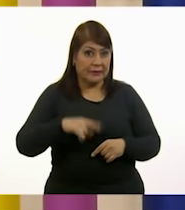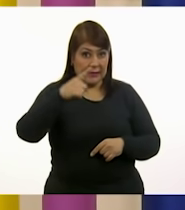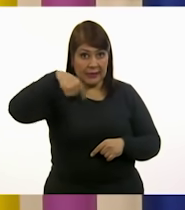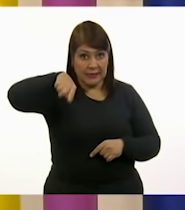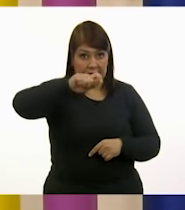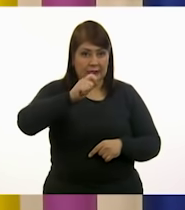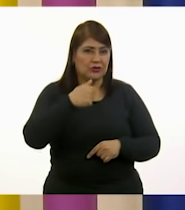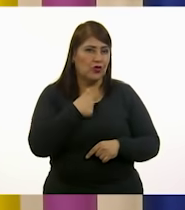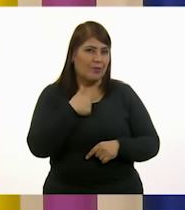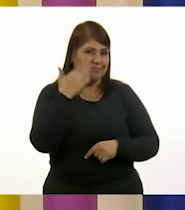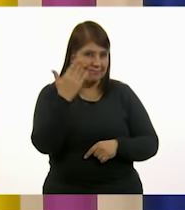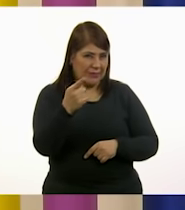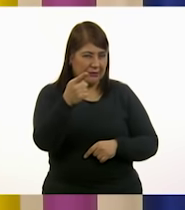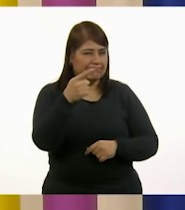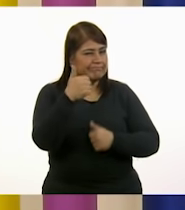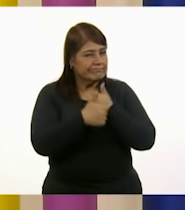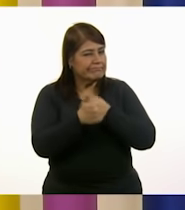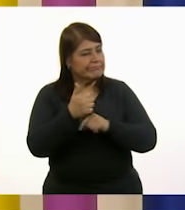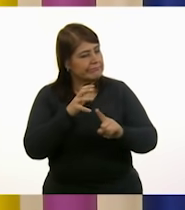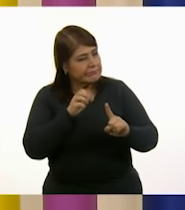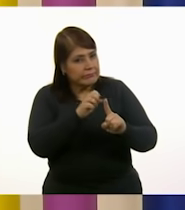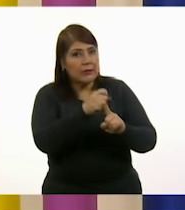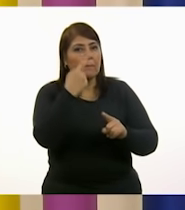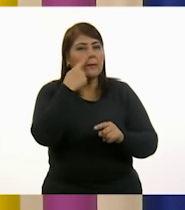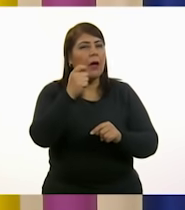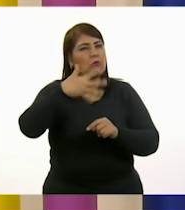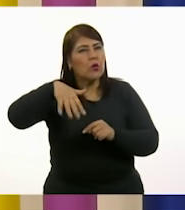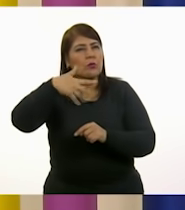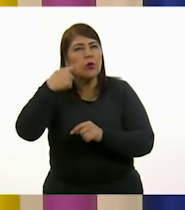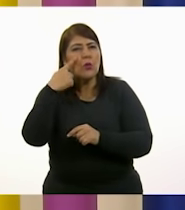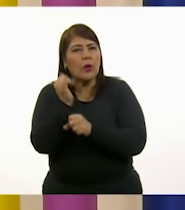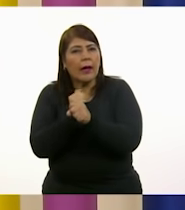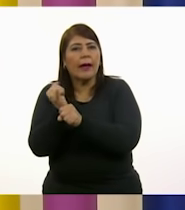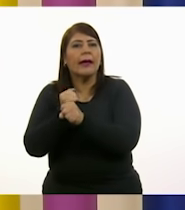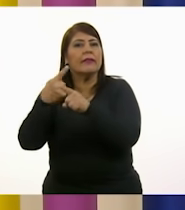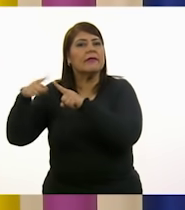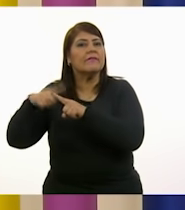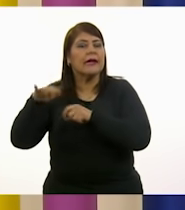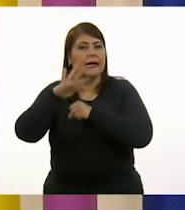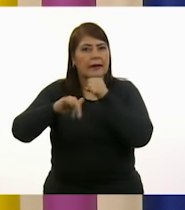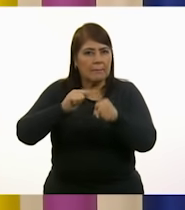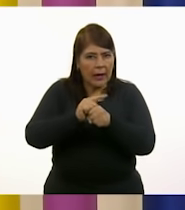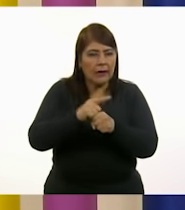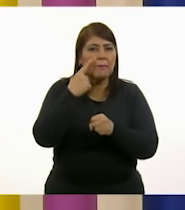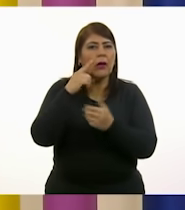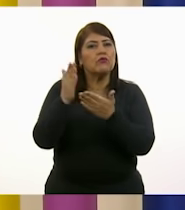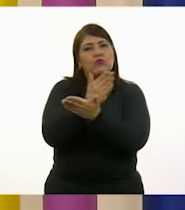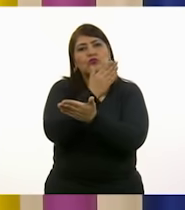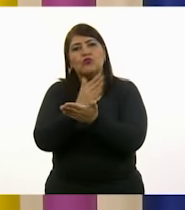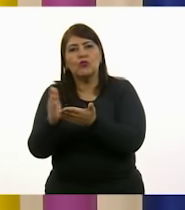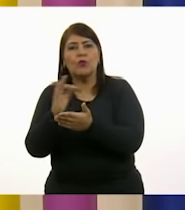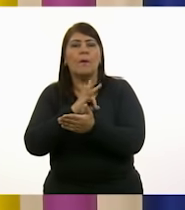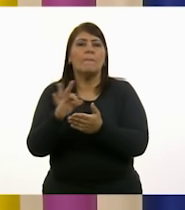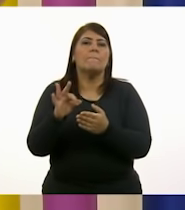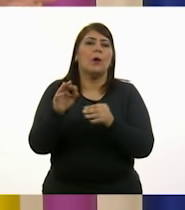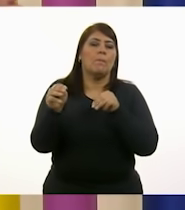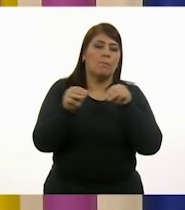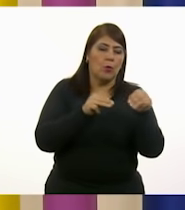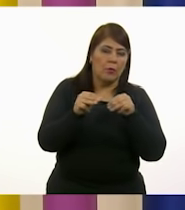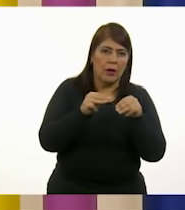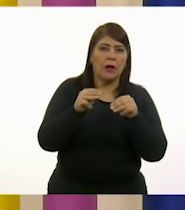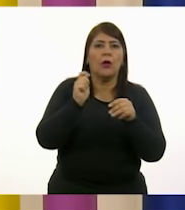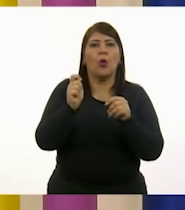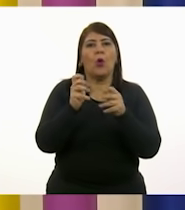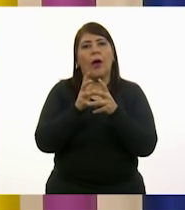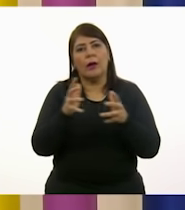los reto a que busquen animales y los puedan clasificar Piensen si los clasifican por su desplazamiento, por su